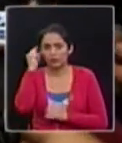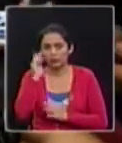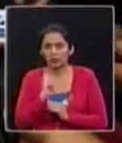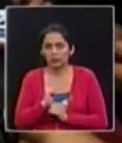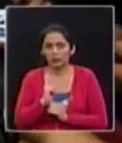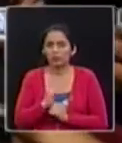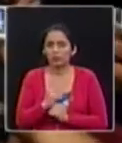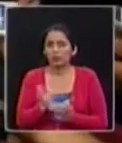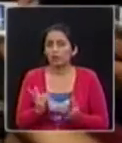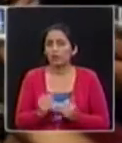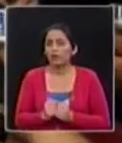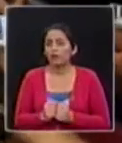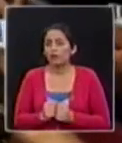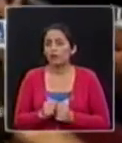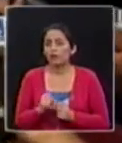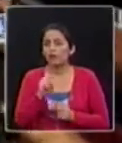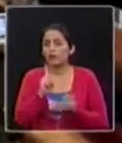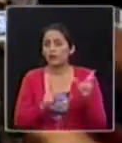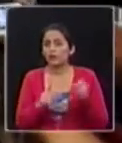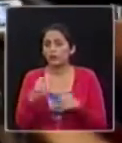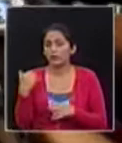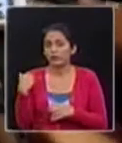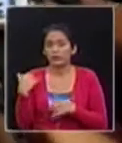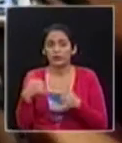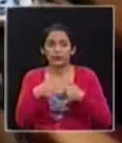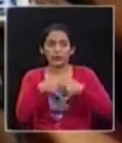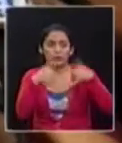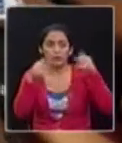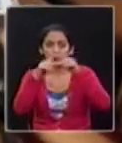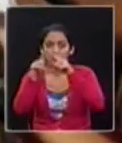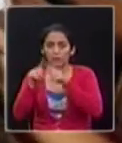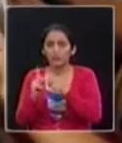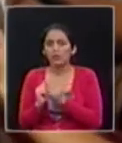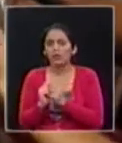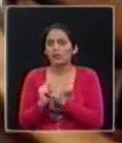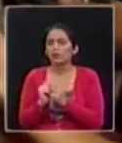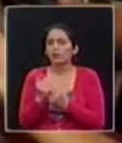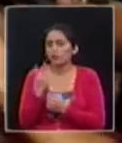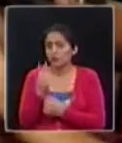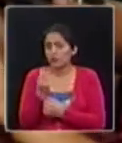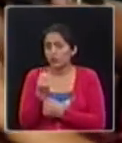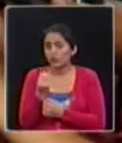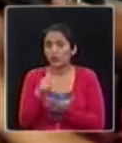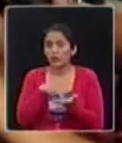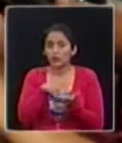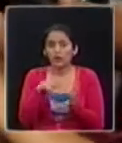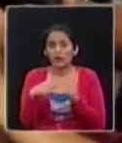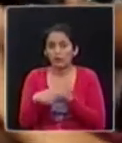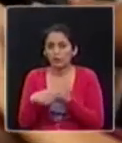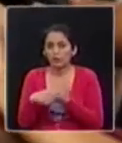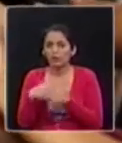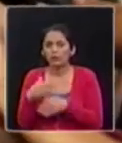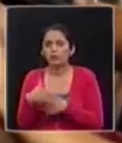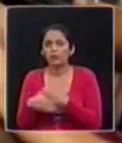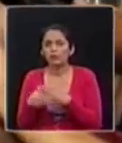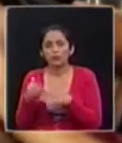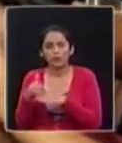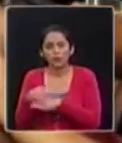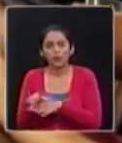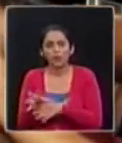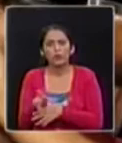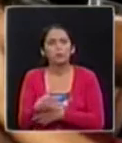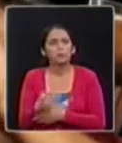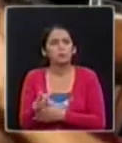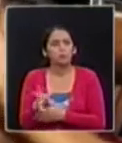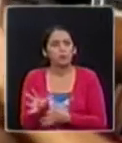que se declara en julio, y si no lo recuperan esa diferencia, si el margen de comercialización es menor a la diferencia de esos